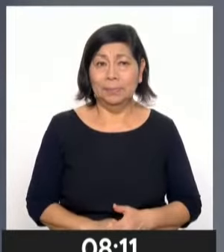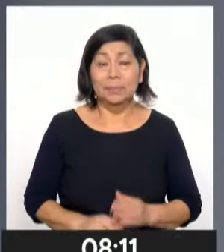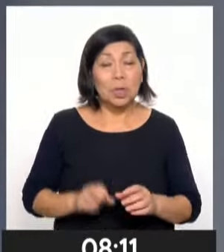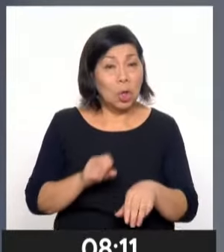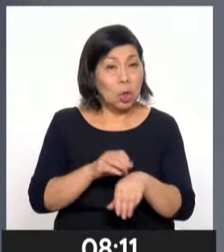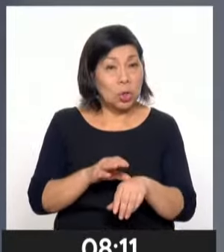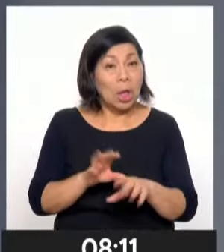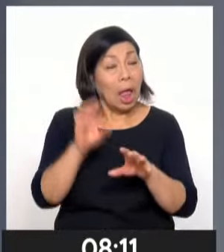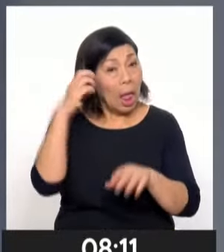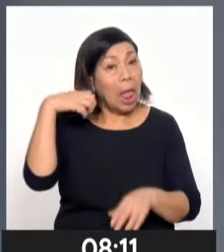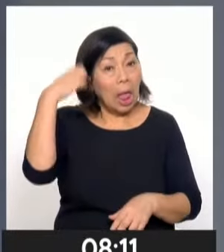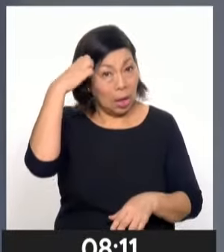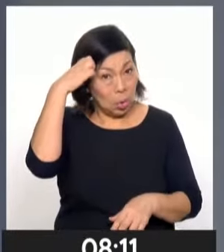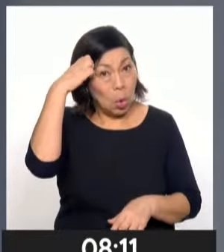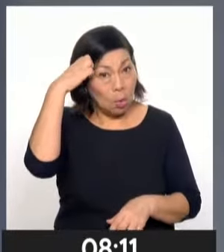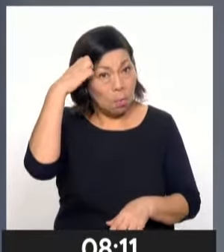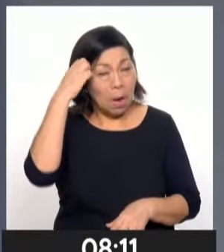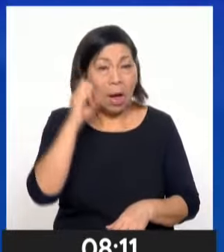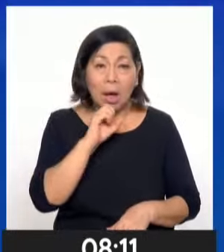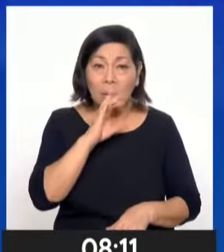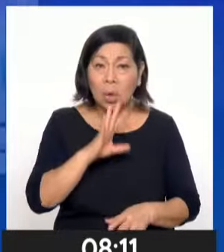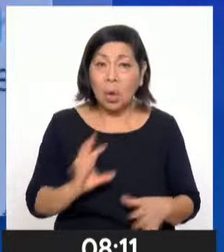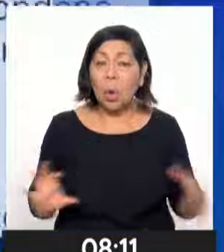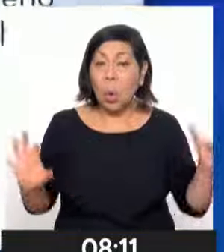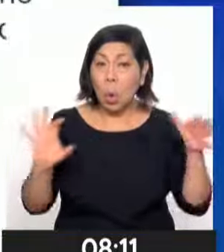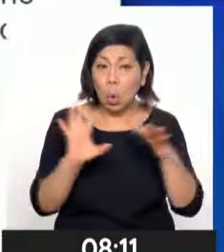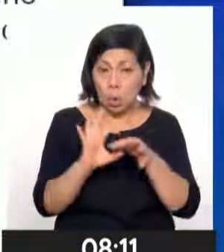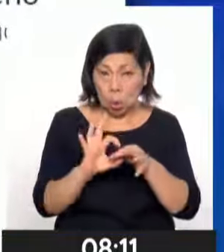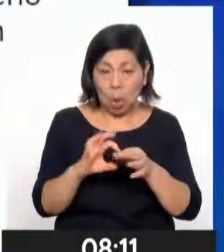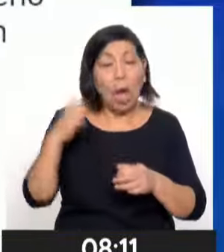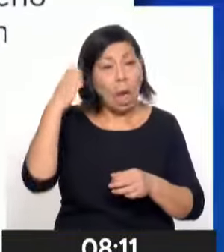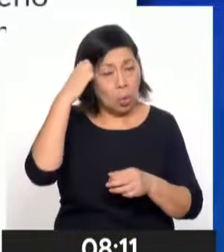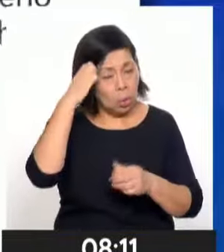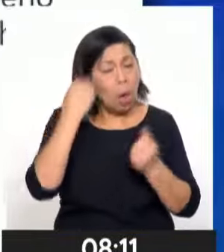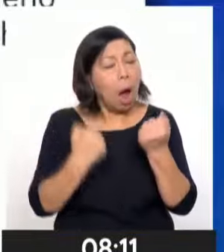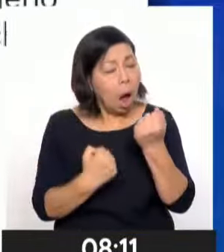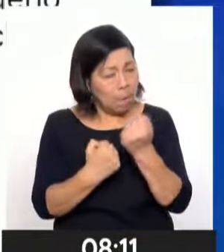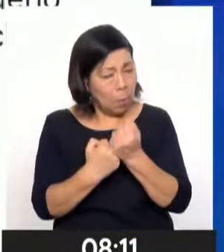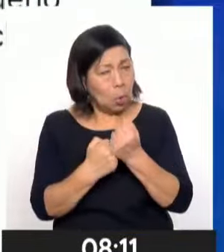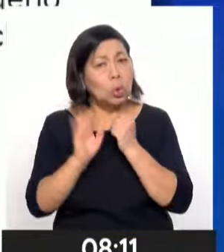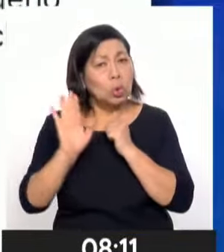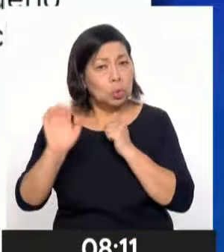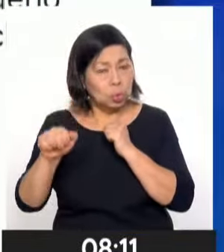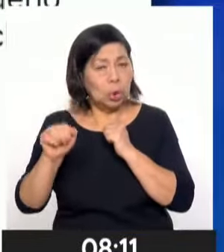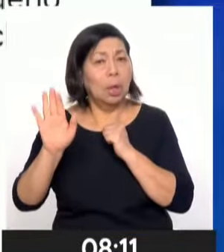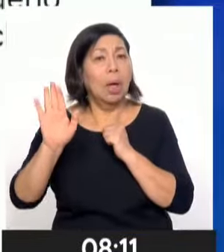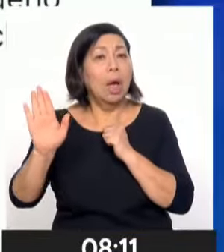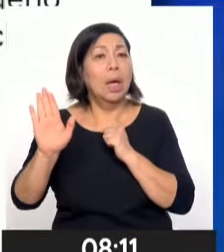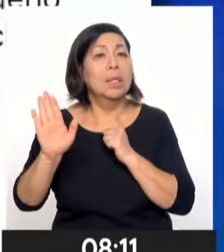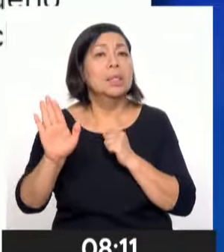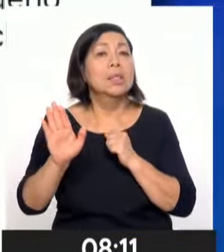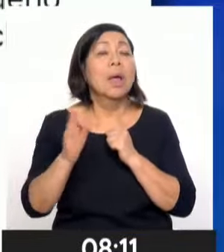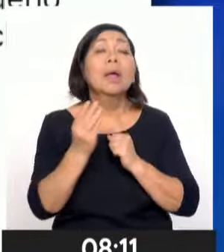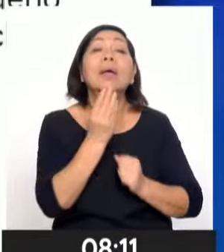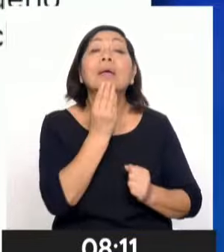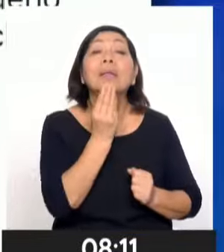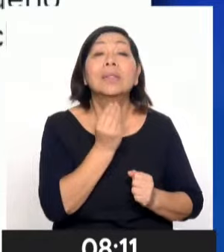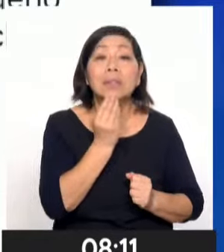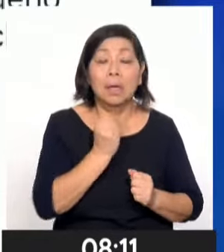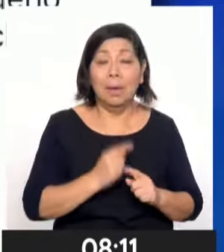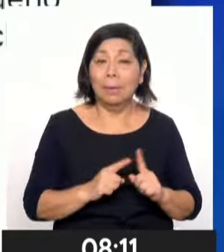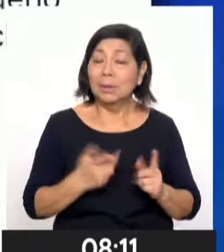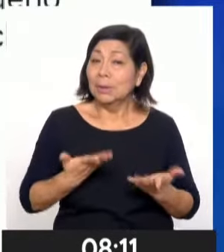Consejo Europeo, Charles Michel, declaró que la Unión Europea se solidariza con la nación de Israel. Mediante sus redes sociales,